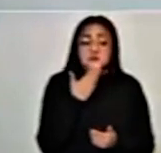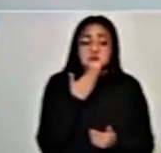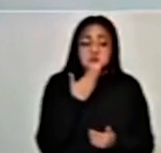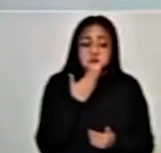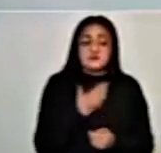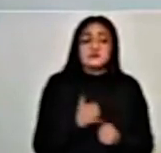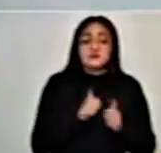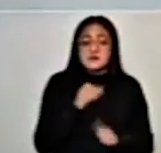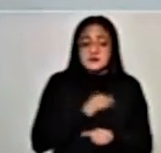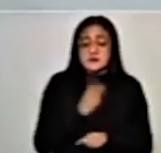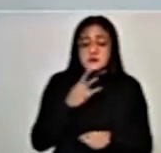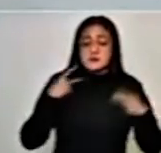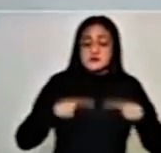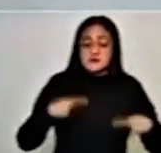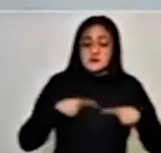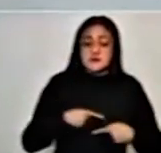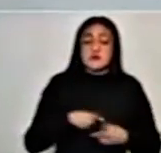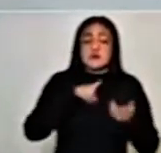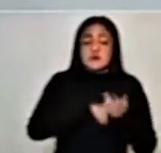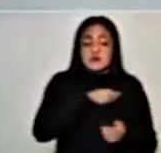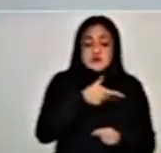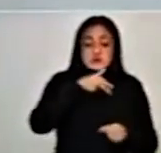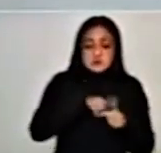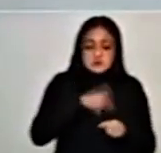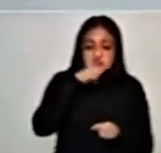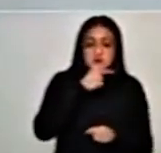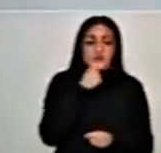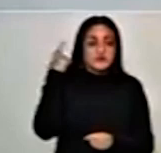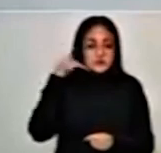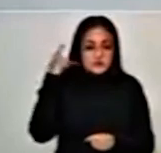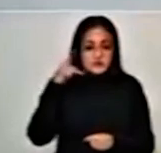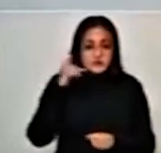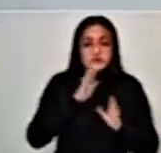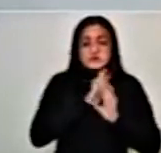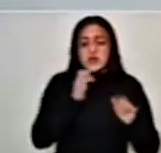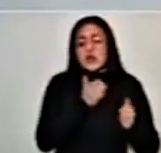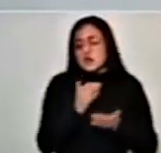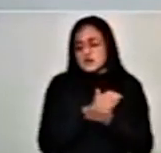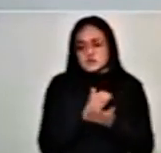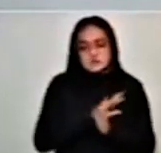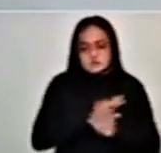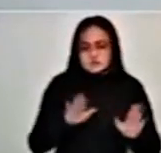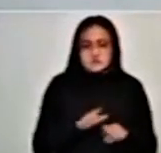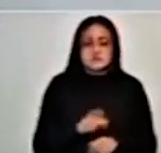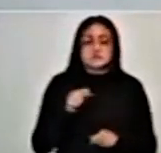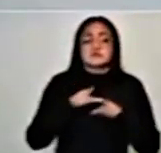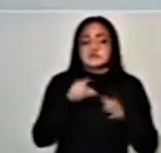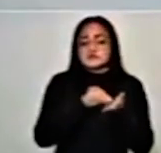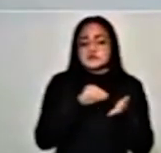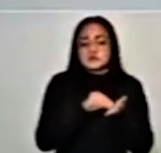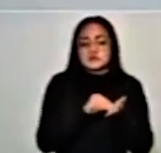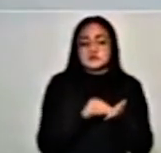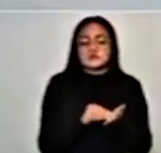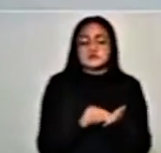satisfactoriamente, por lo que los tres pacientes que teníamos en el hospital para el niño poblano ya han sido dados de alta y